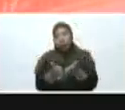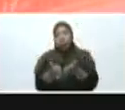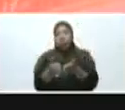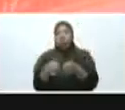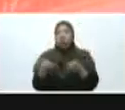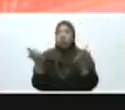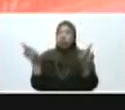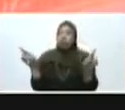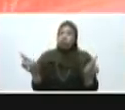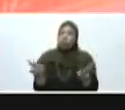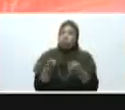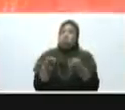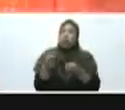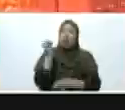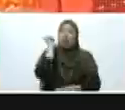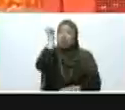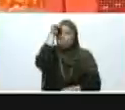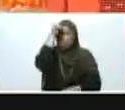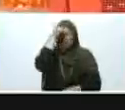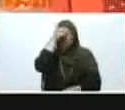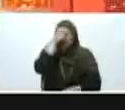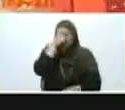resume la resistencia,